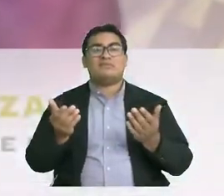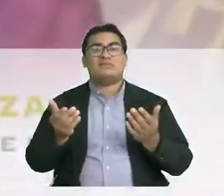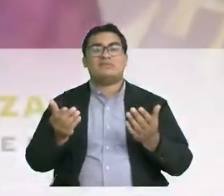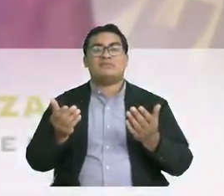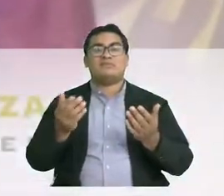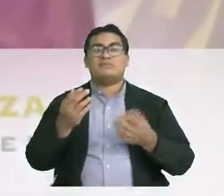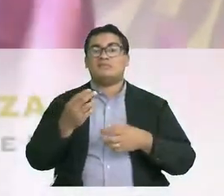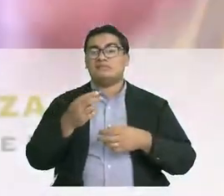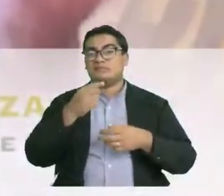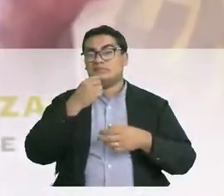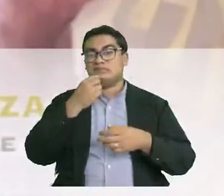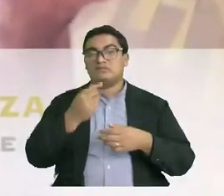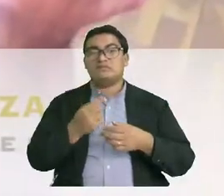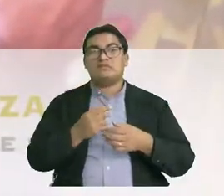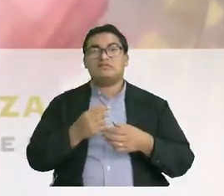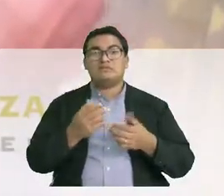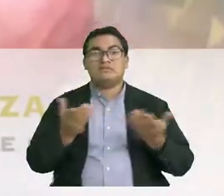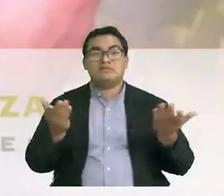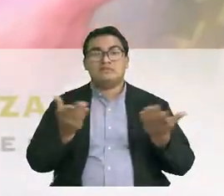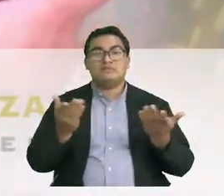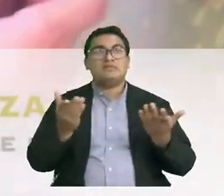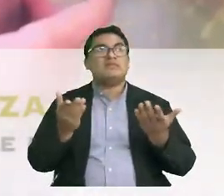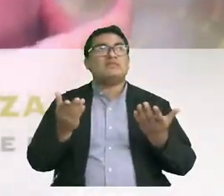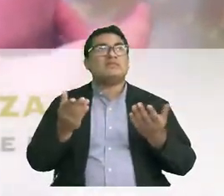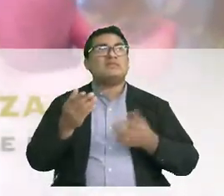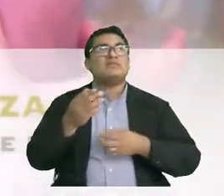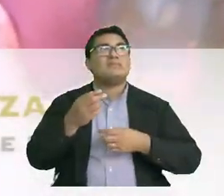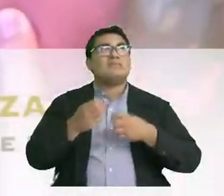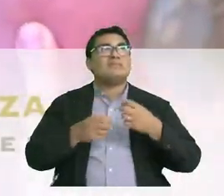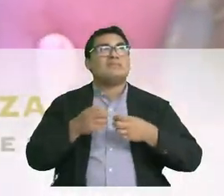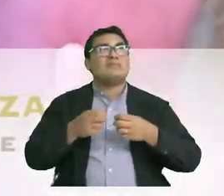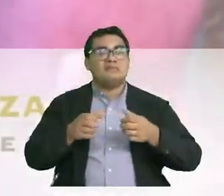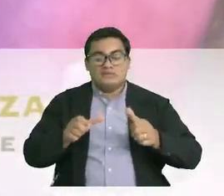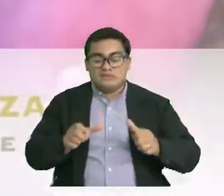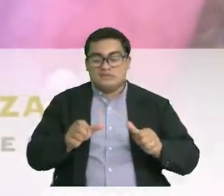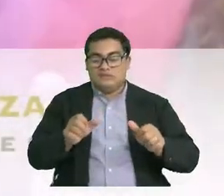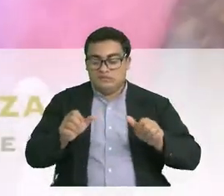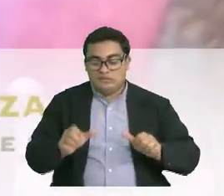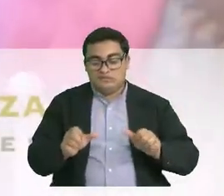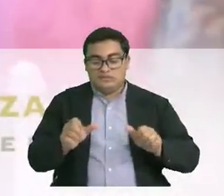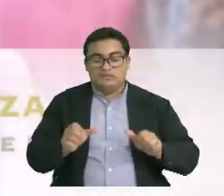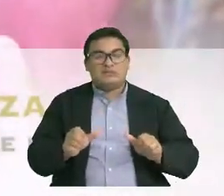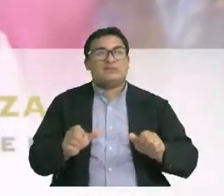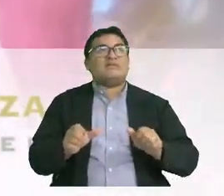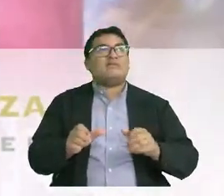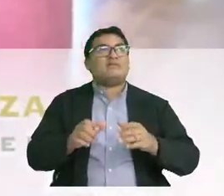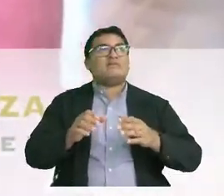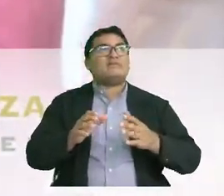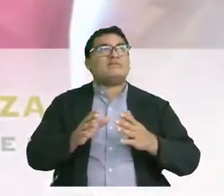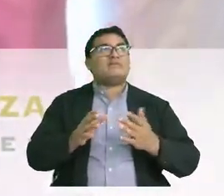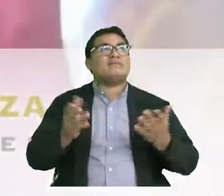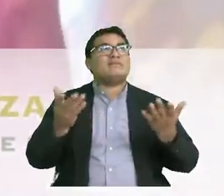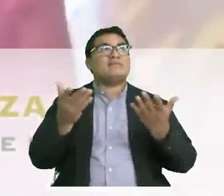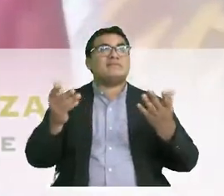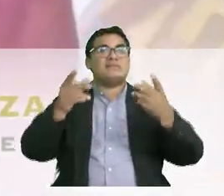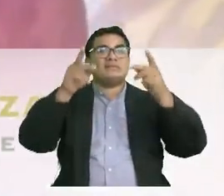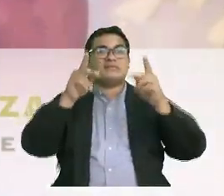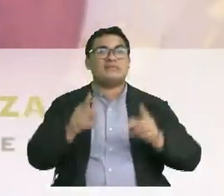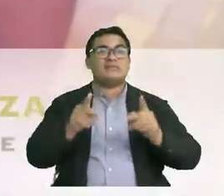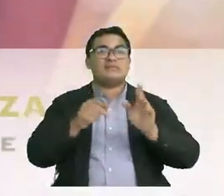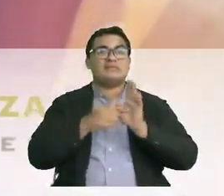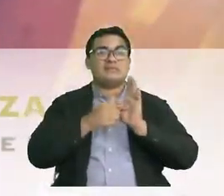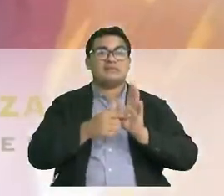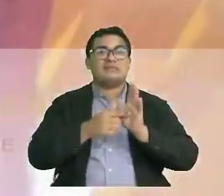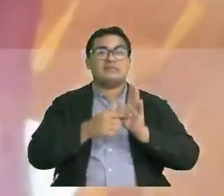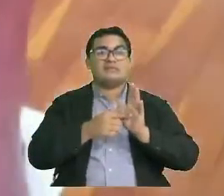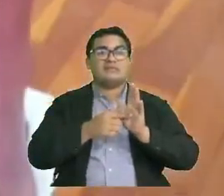principal causa. Y en la rodilla, eso me está diciendo. Sí, ahí está examinando, sí. Doctor, la persona que comúnmente le decimos como